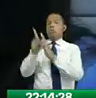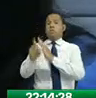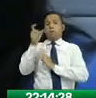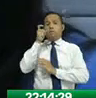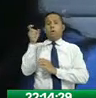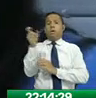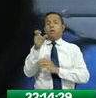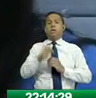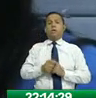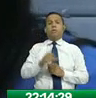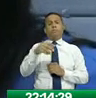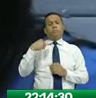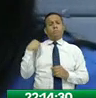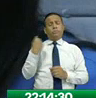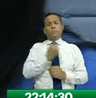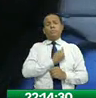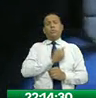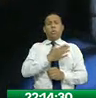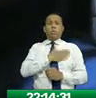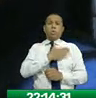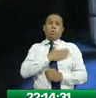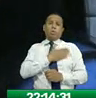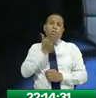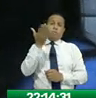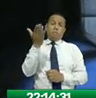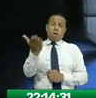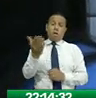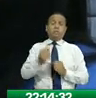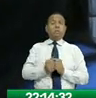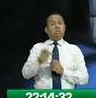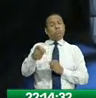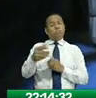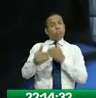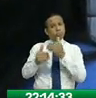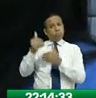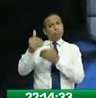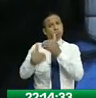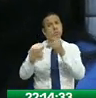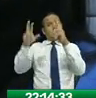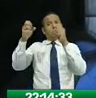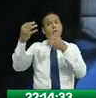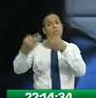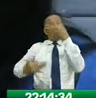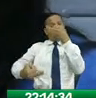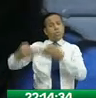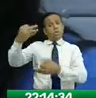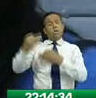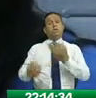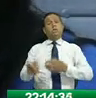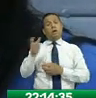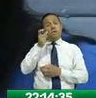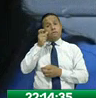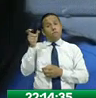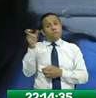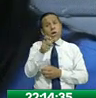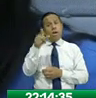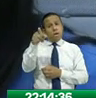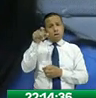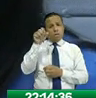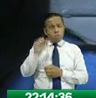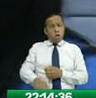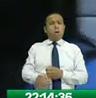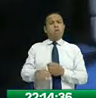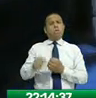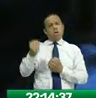Nosotros confiamos inmensamente en la celeridad del tema de la justicia para que Fiscalía ya ponga todo